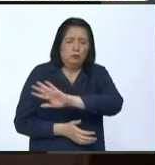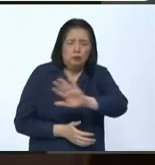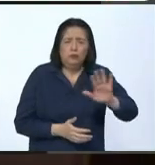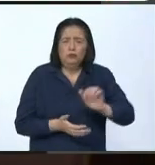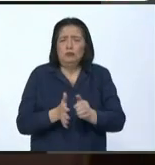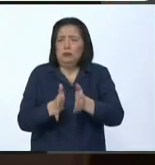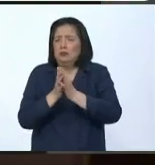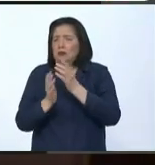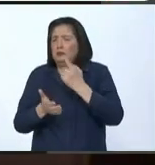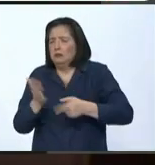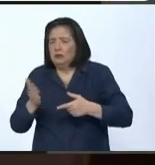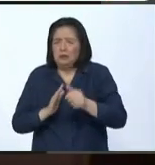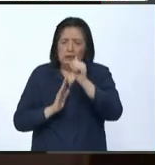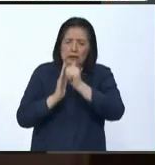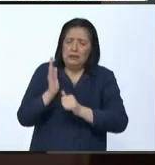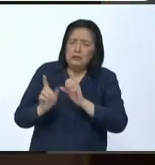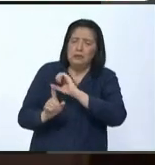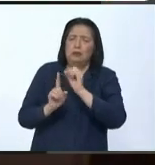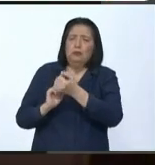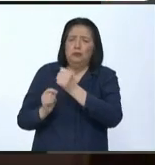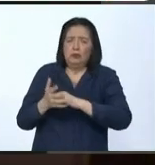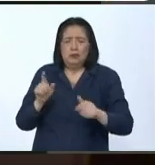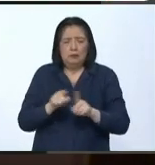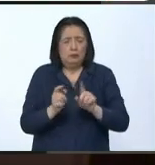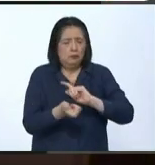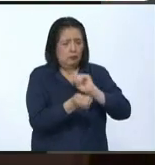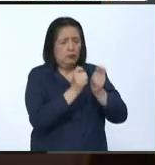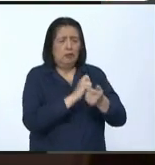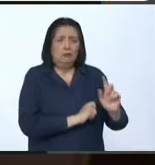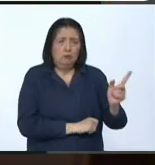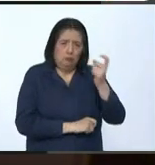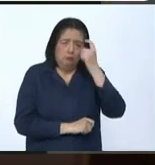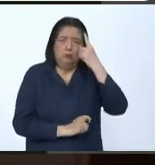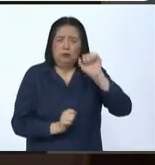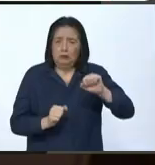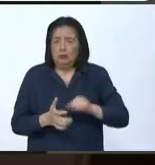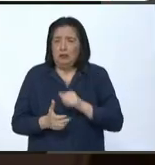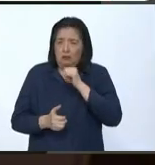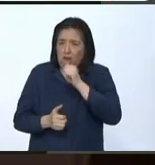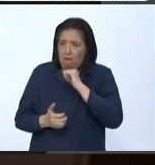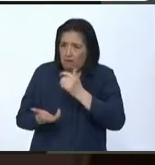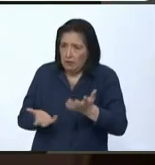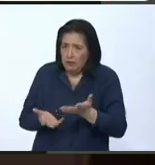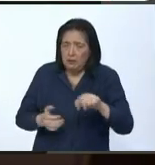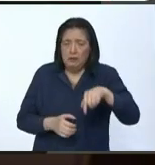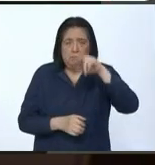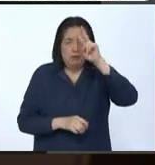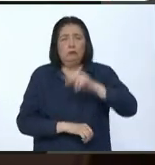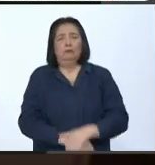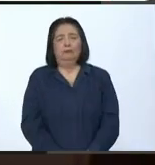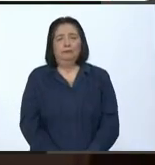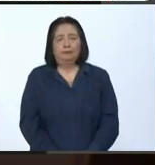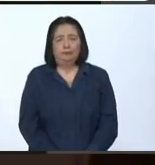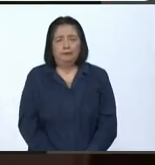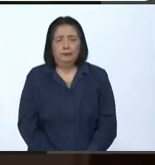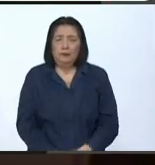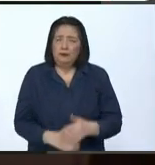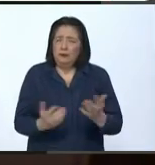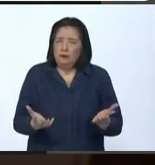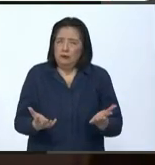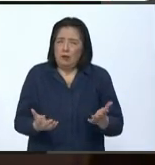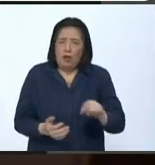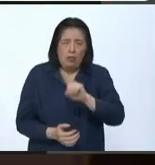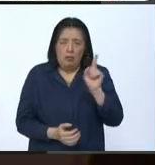banderas, sobre la agenda social y las reformas políticas que están pendientes en nuestro país. No